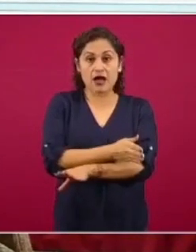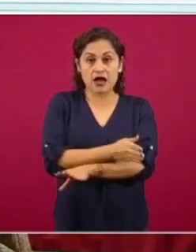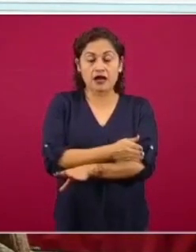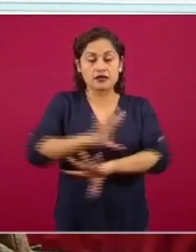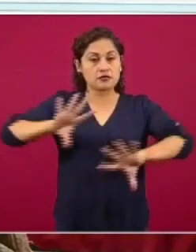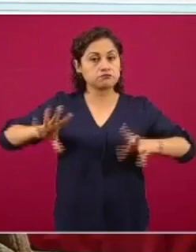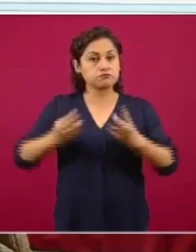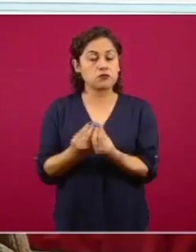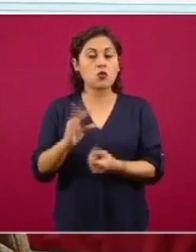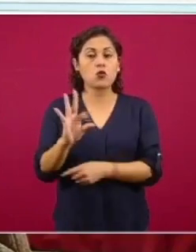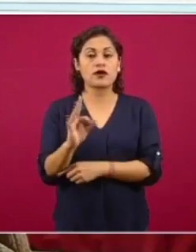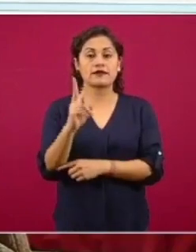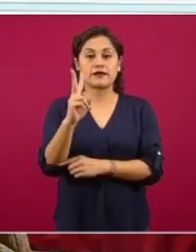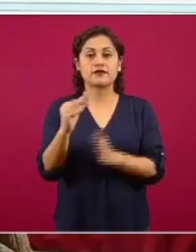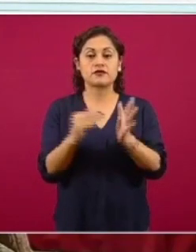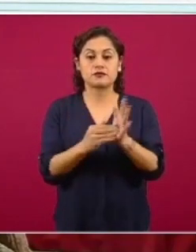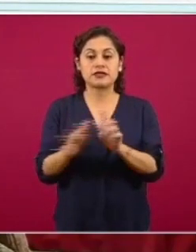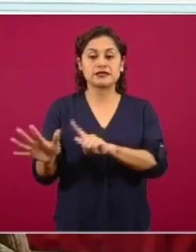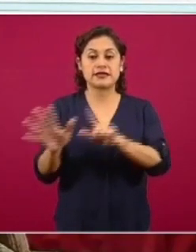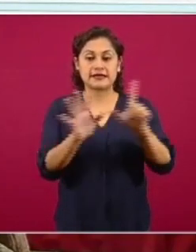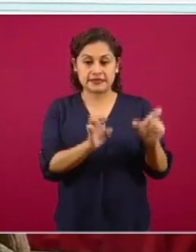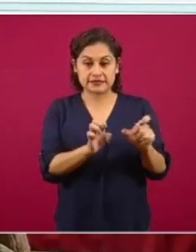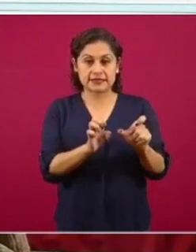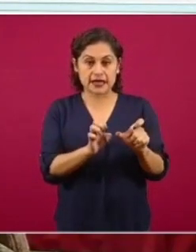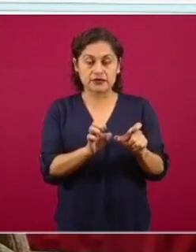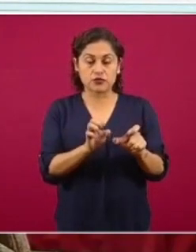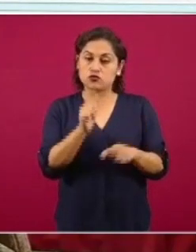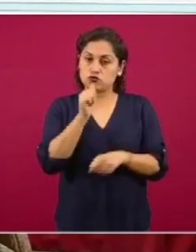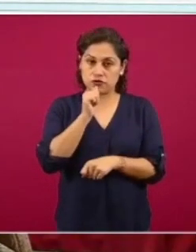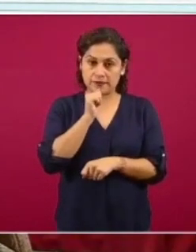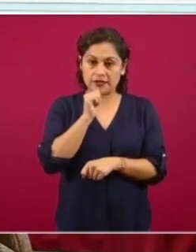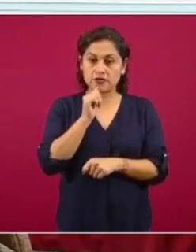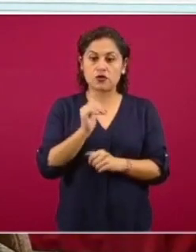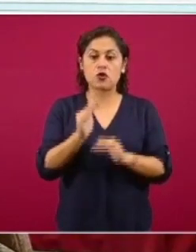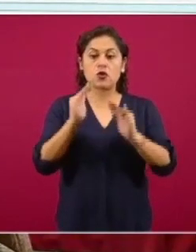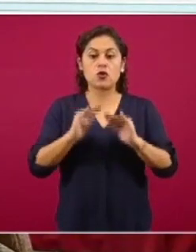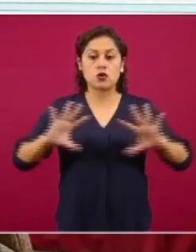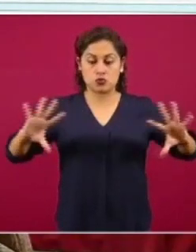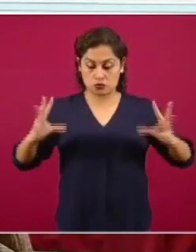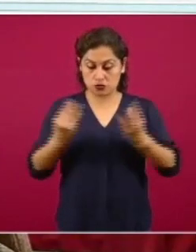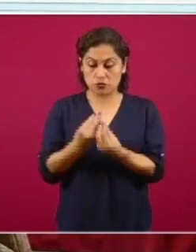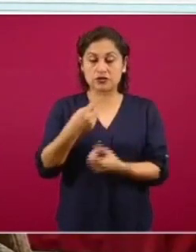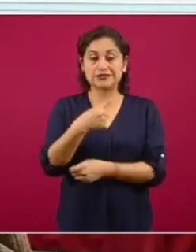de 42.700. También hasta el día de hoy se han registrado